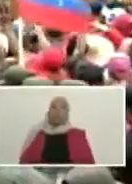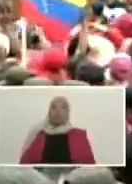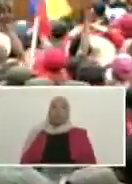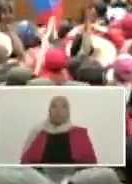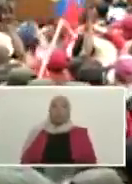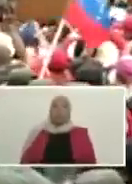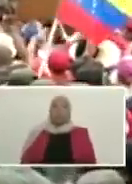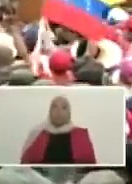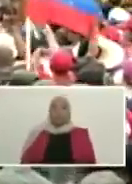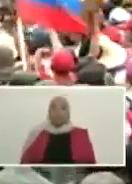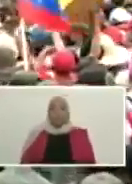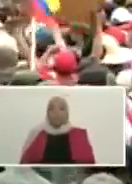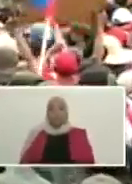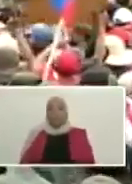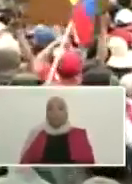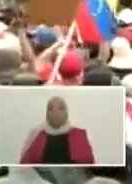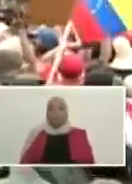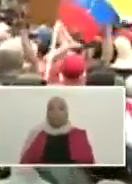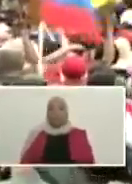Y tenemos que entender